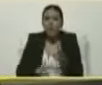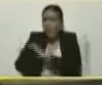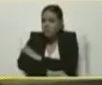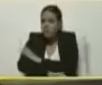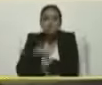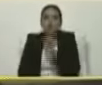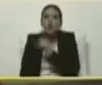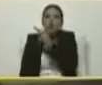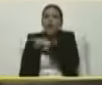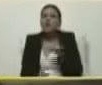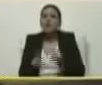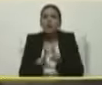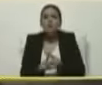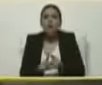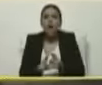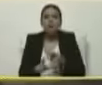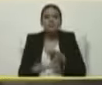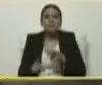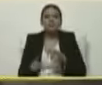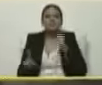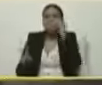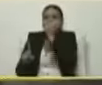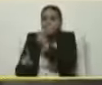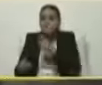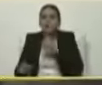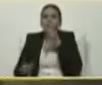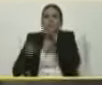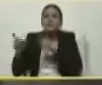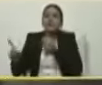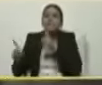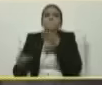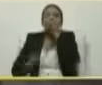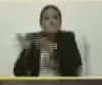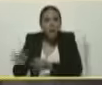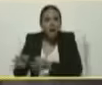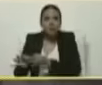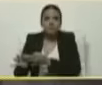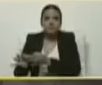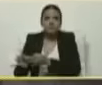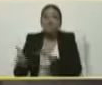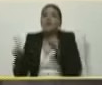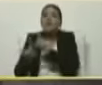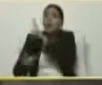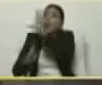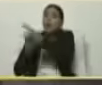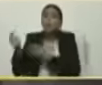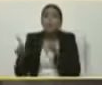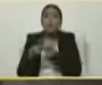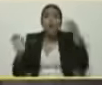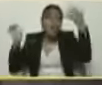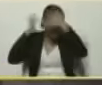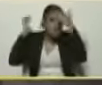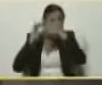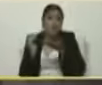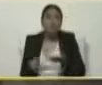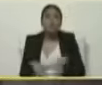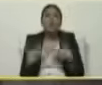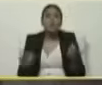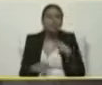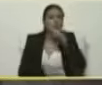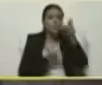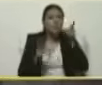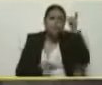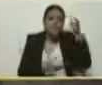son fascistas y tienen un proyecto fascista como el de Milei. Por eso yo le pregunto al pueblo,